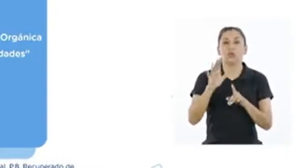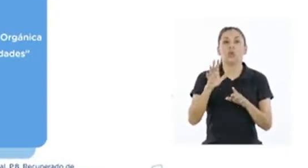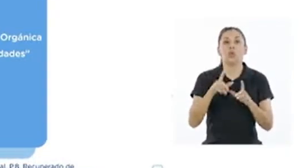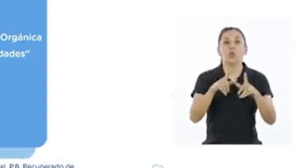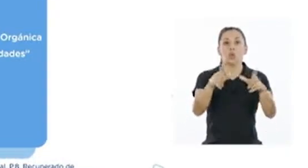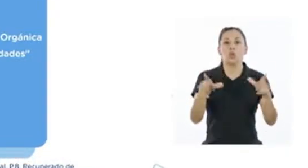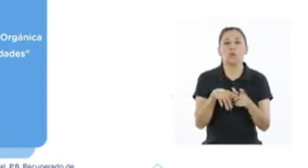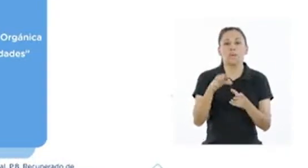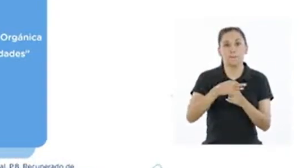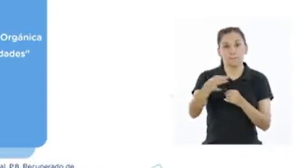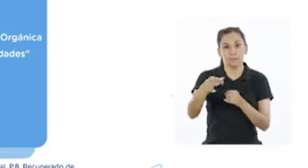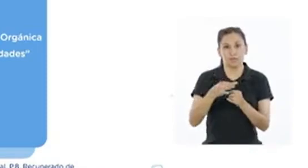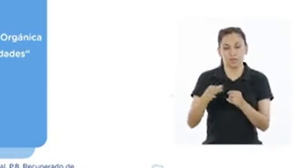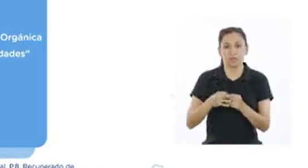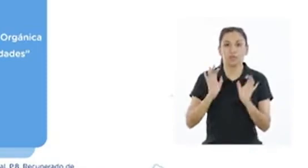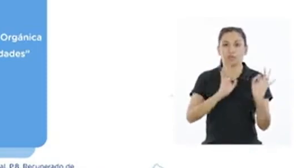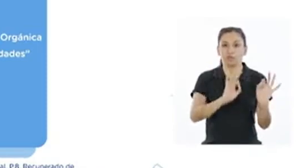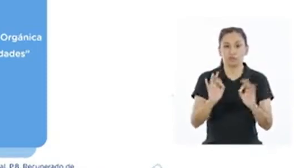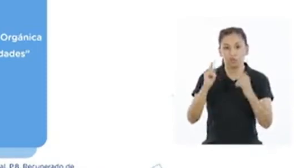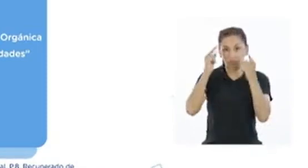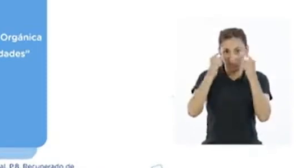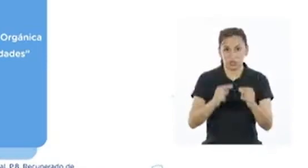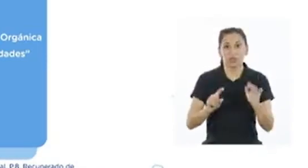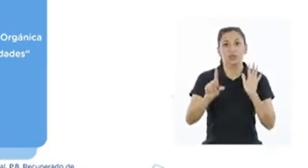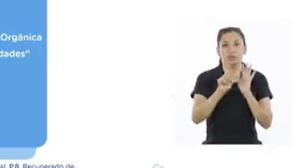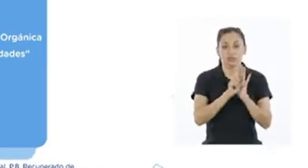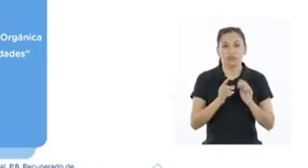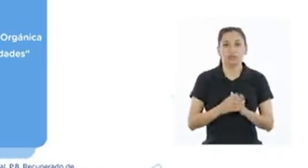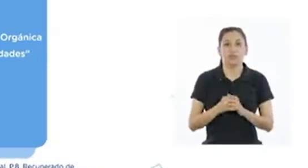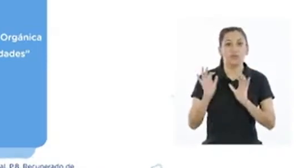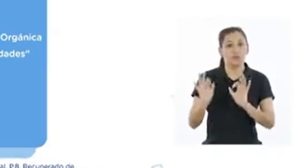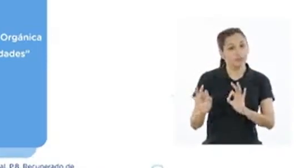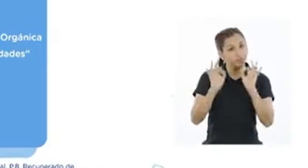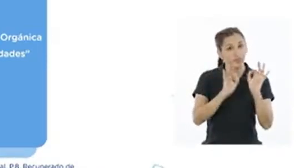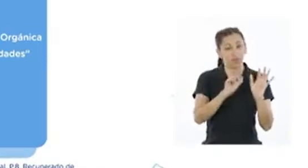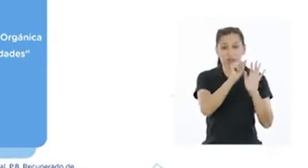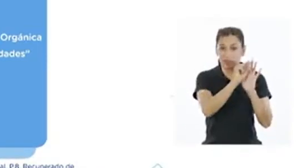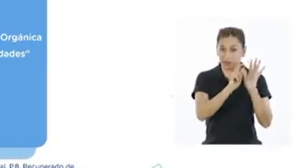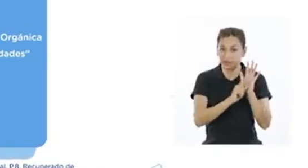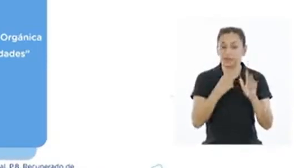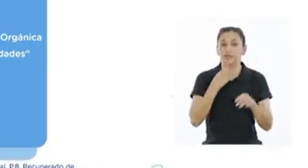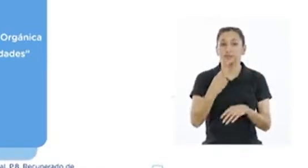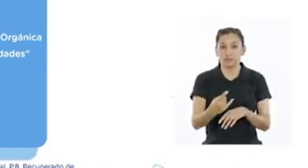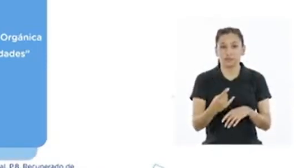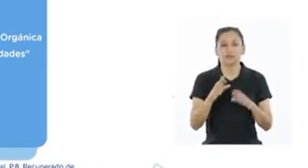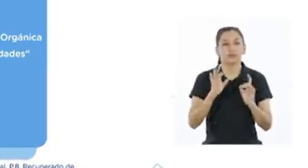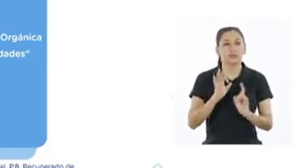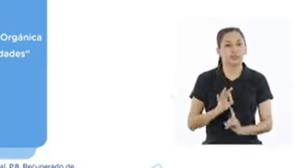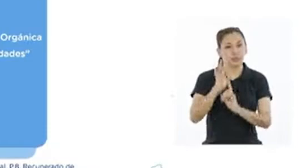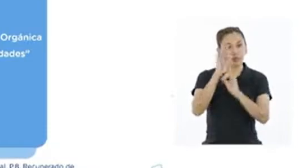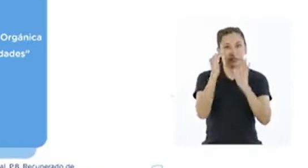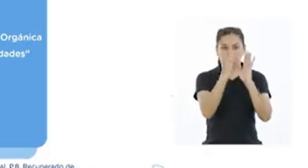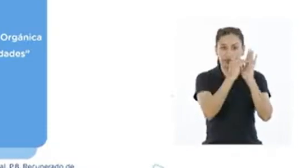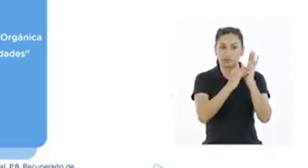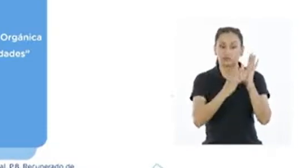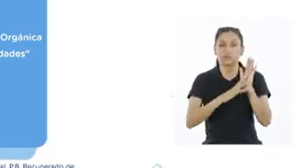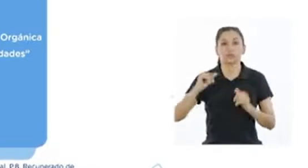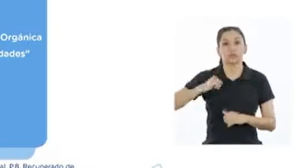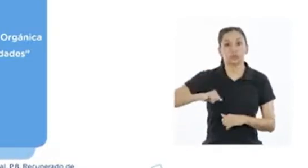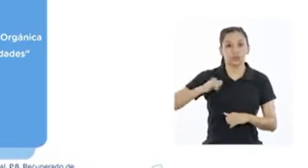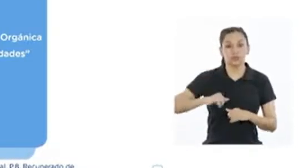la jurisdicción provincial, de acuerdo a ley. En el mismo artículo se mencionan las funciones específicas